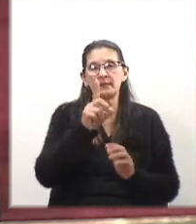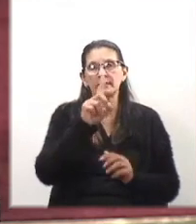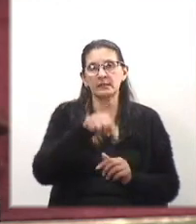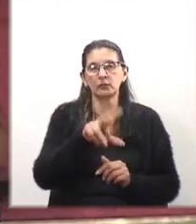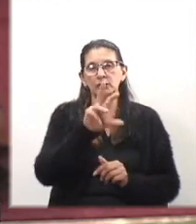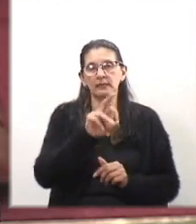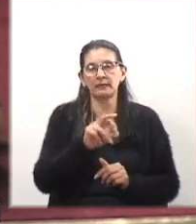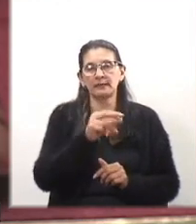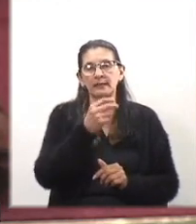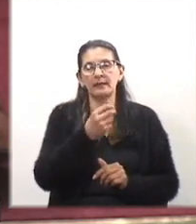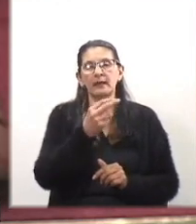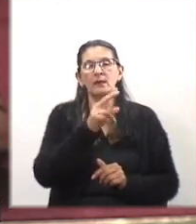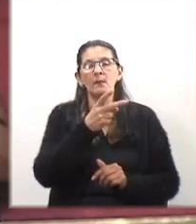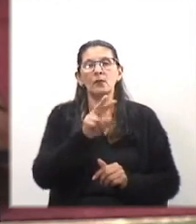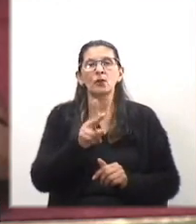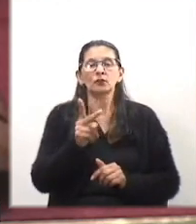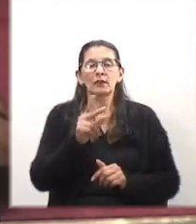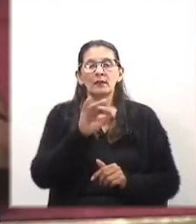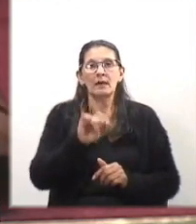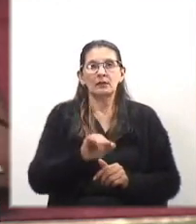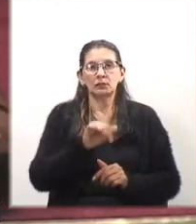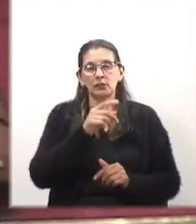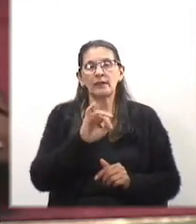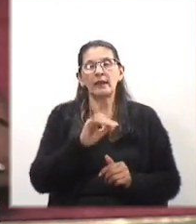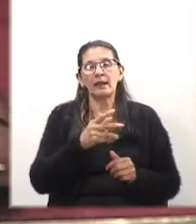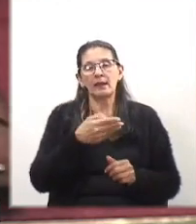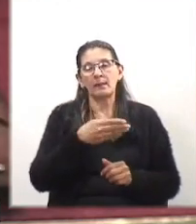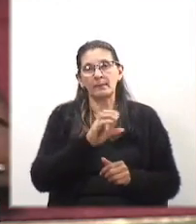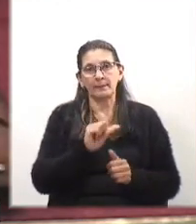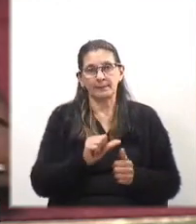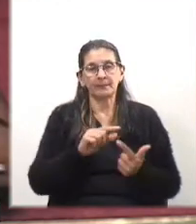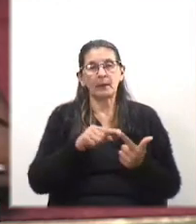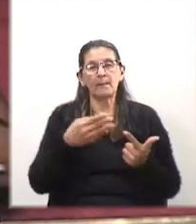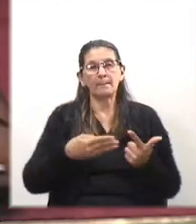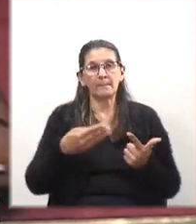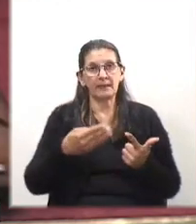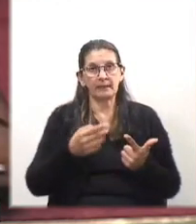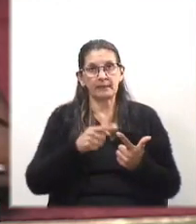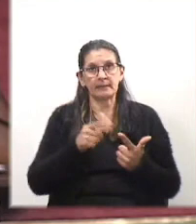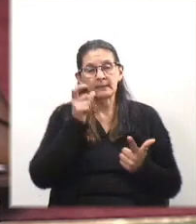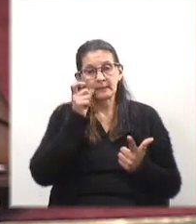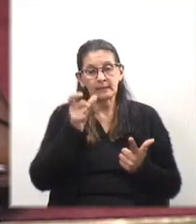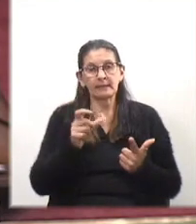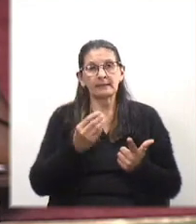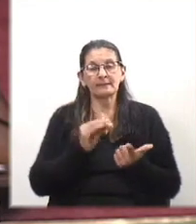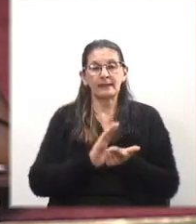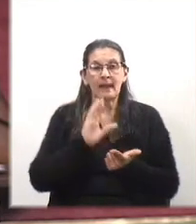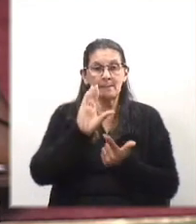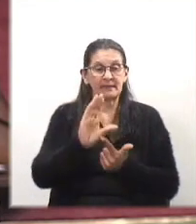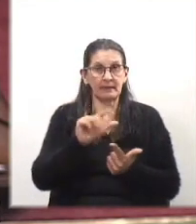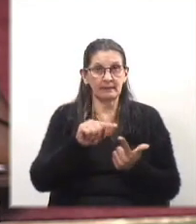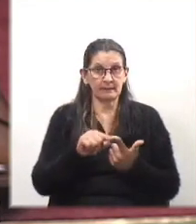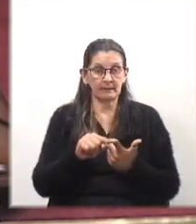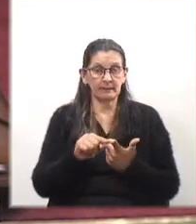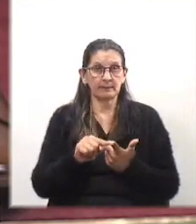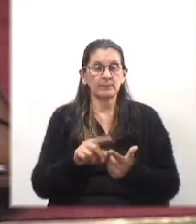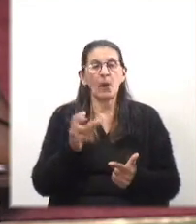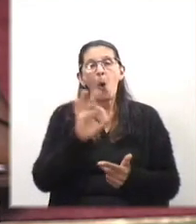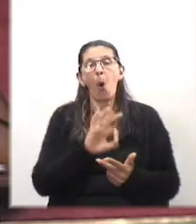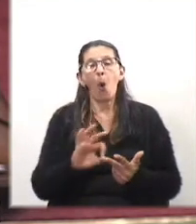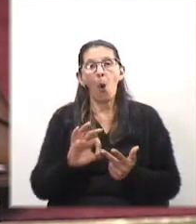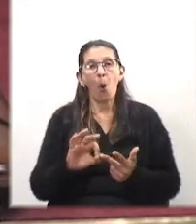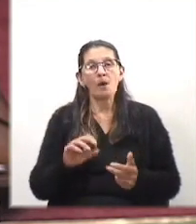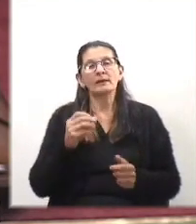2 de mayo del 2023, la dicha reforma de Seguridad Social. B. Que se capitalice. O